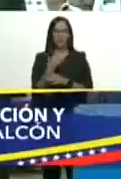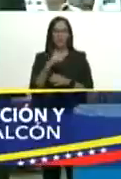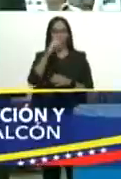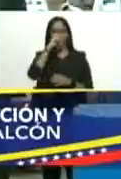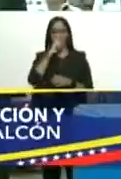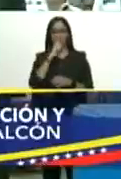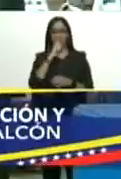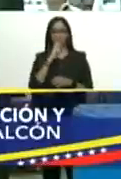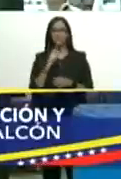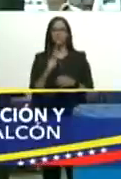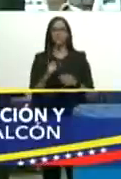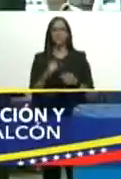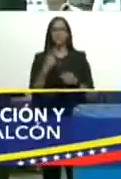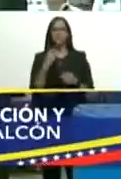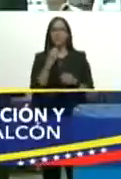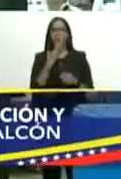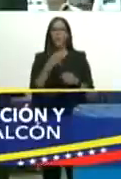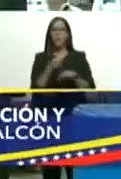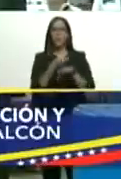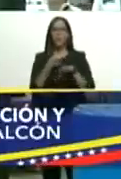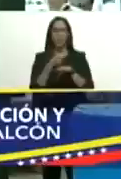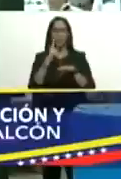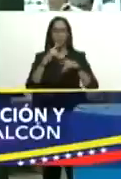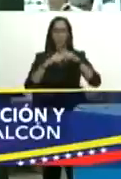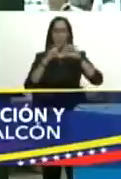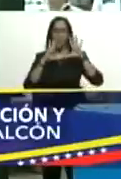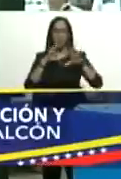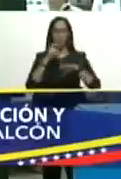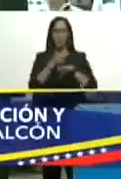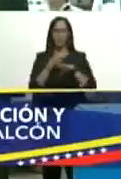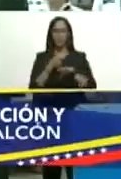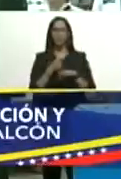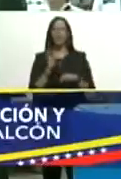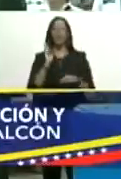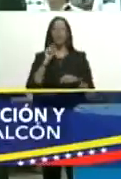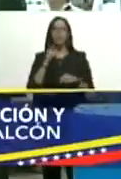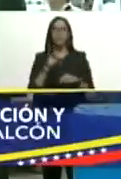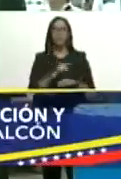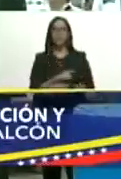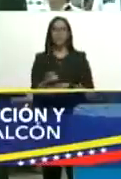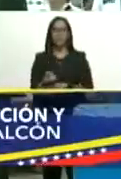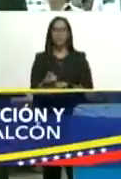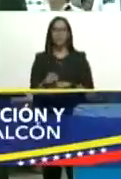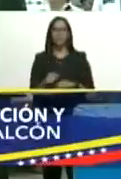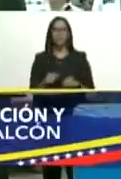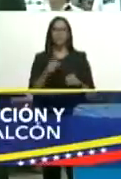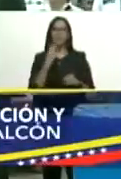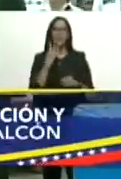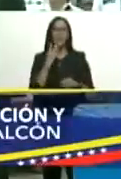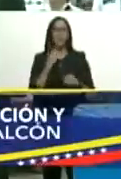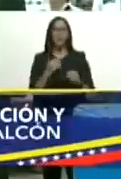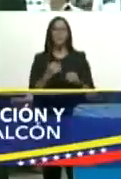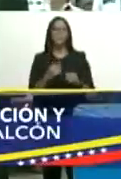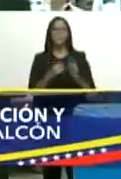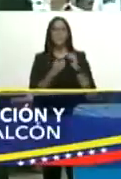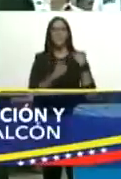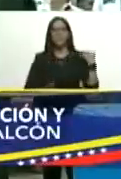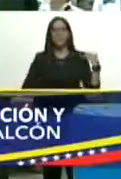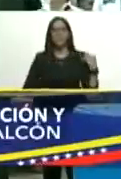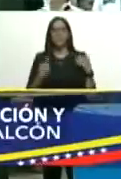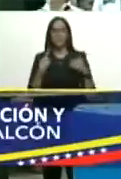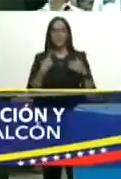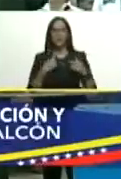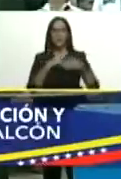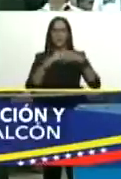gobierno, del 1x10 del buen gobierno, usted ordenara en las líneas de acción estratégica. Por ejemplo, presidente, la primera línea, la